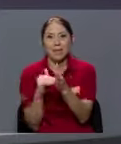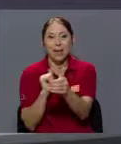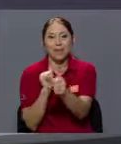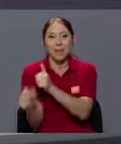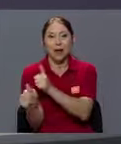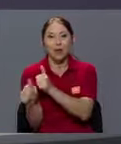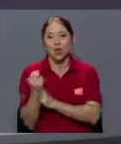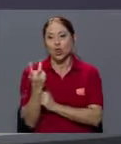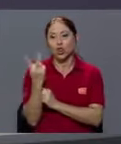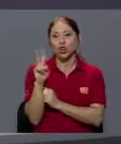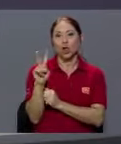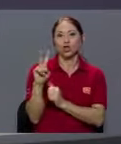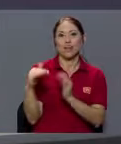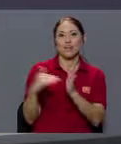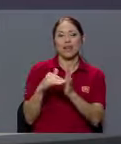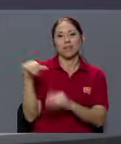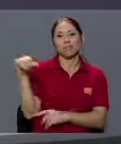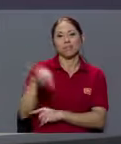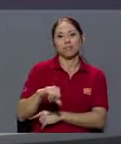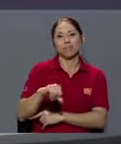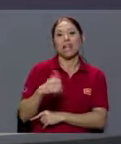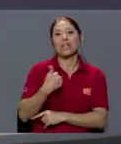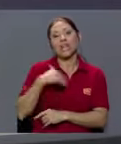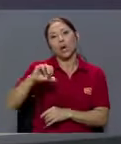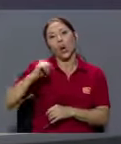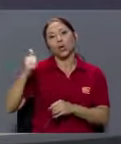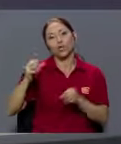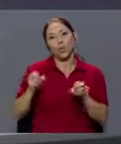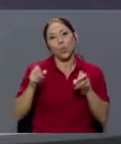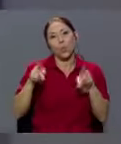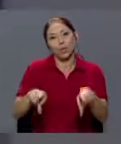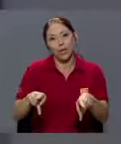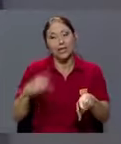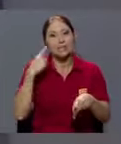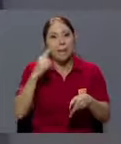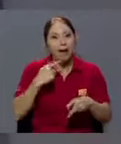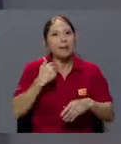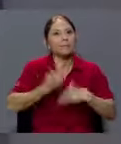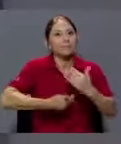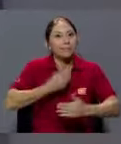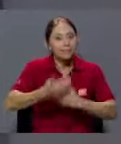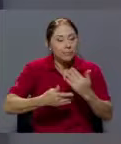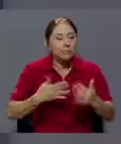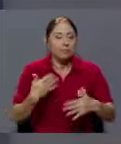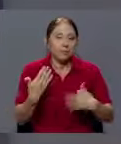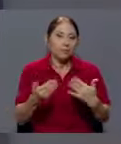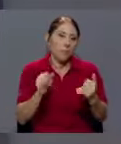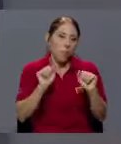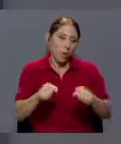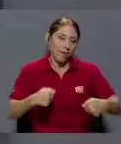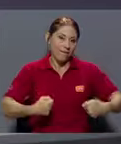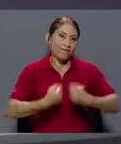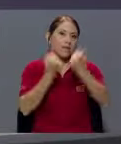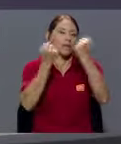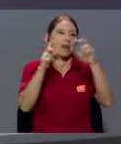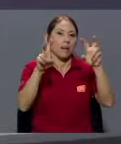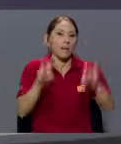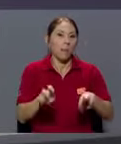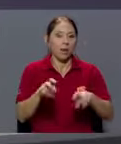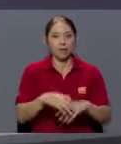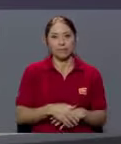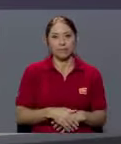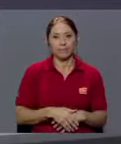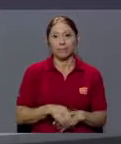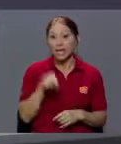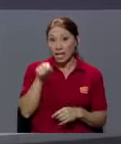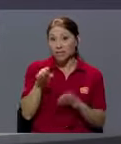aplazados y tienen otras oportunidades que el sistema les facilita para salir solventes con la prueba. Eso es un elemento